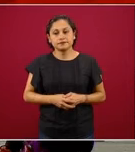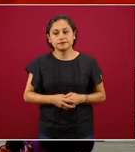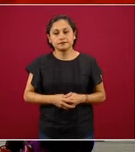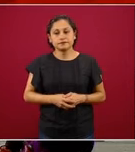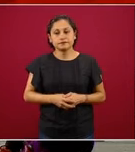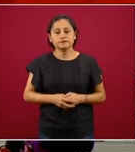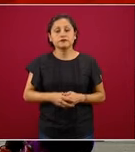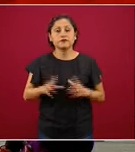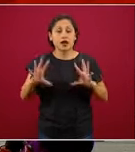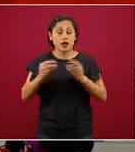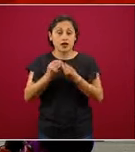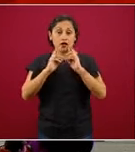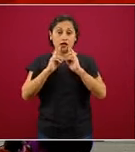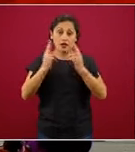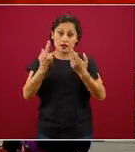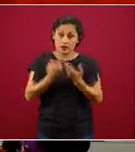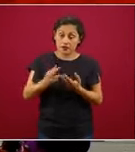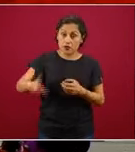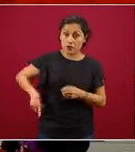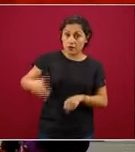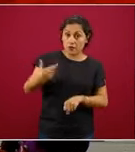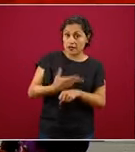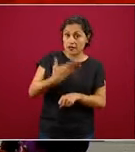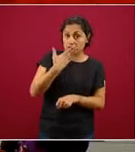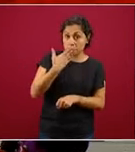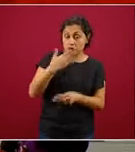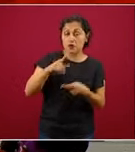gobernadora de Sonora, la jefa de gobierno de la Ciudad de México y los 30